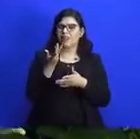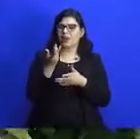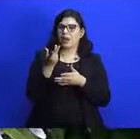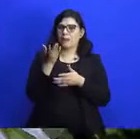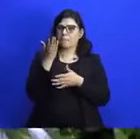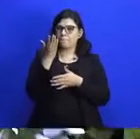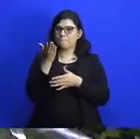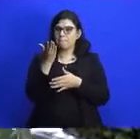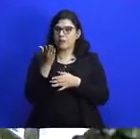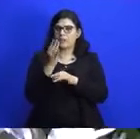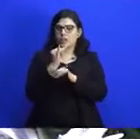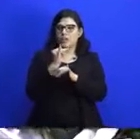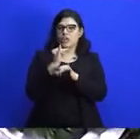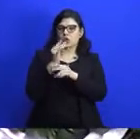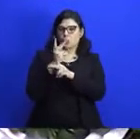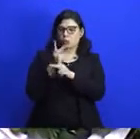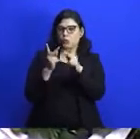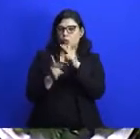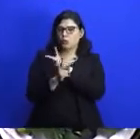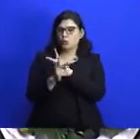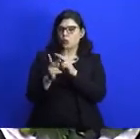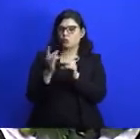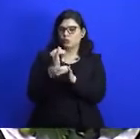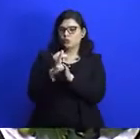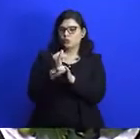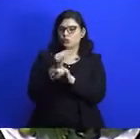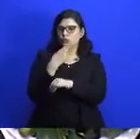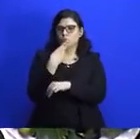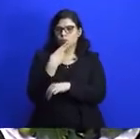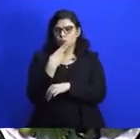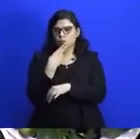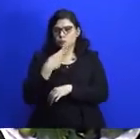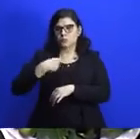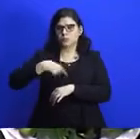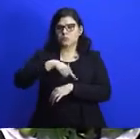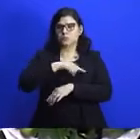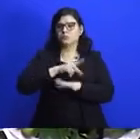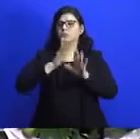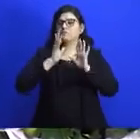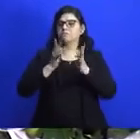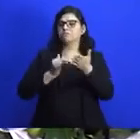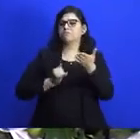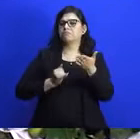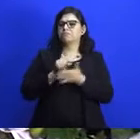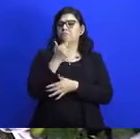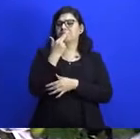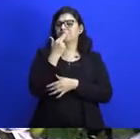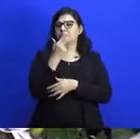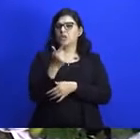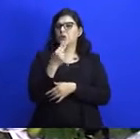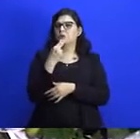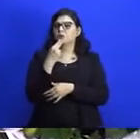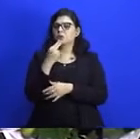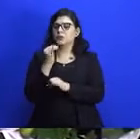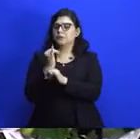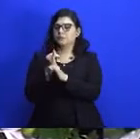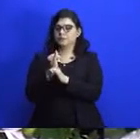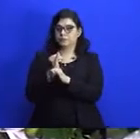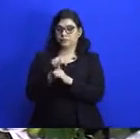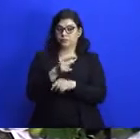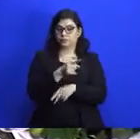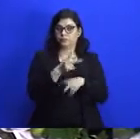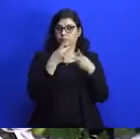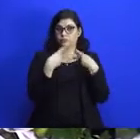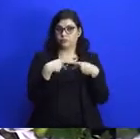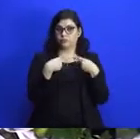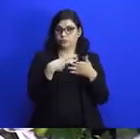hogar a precios bajos, con entrega a su casa, por lo que decidimos apostar por la digitalización. Nuestros clientes